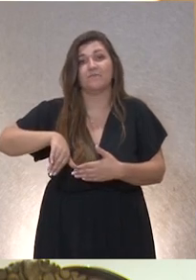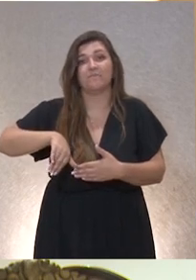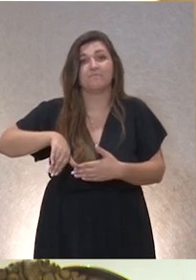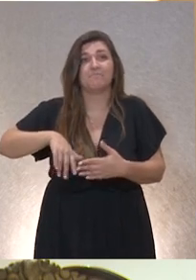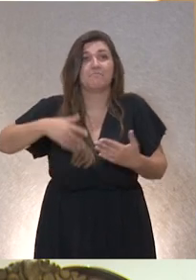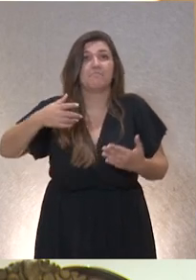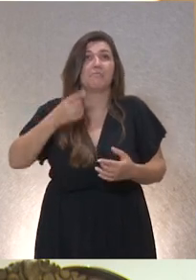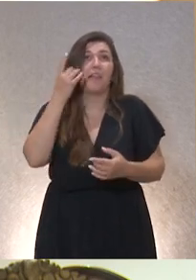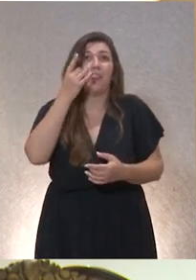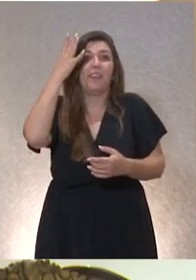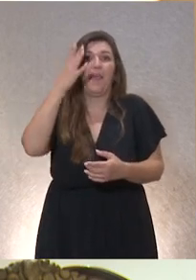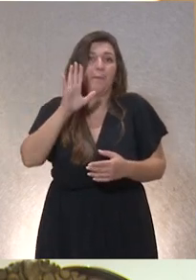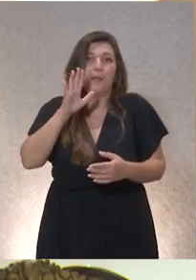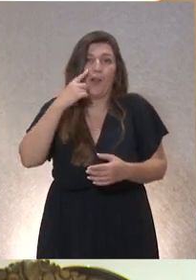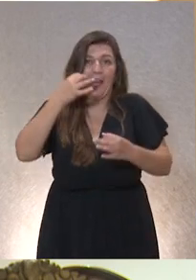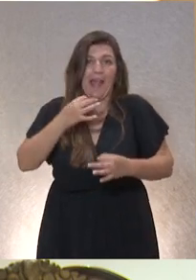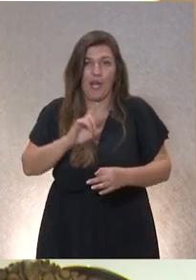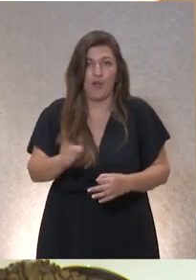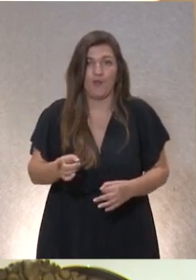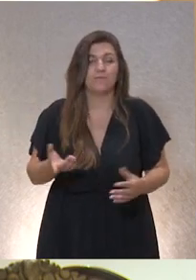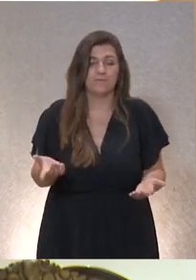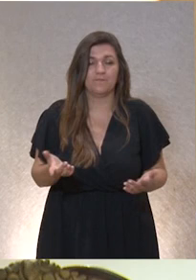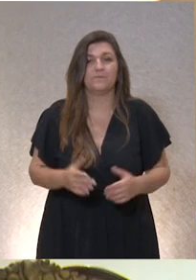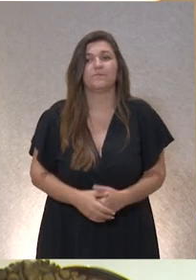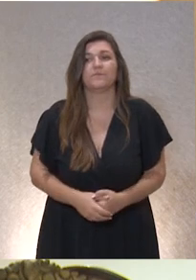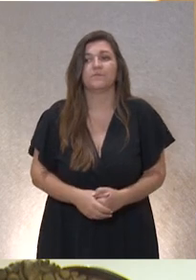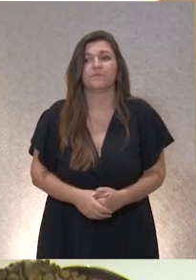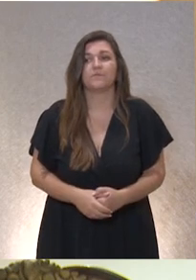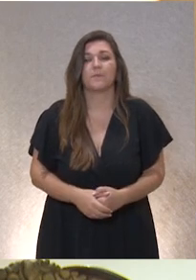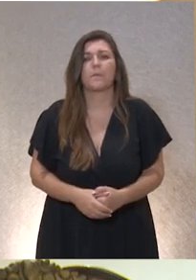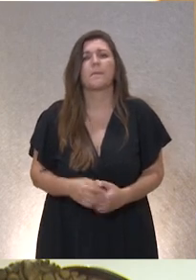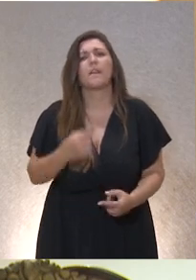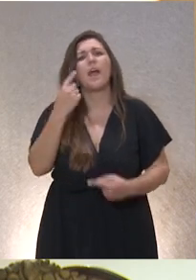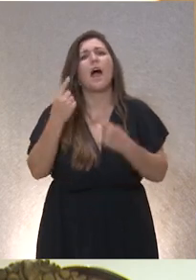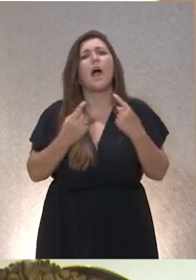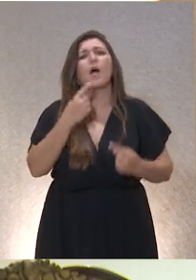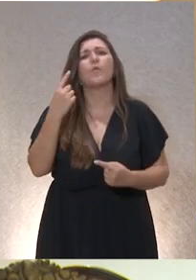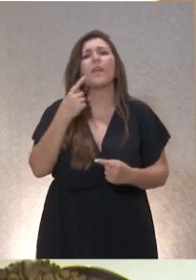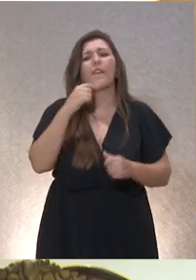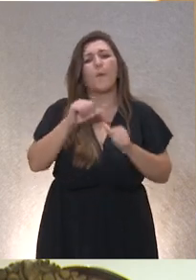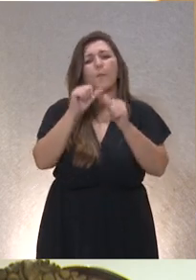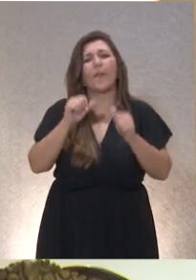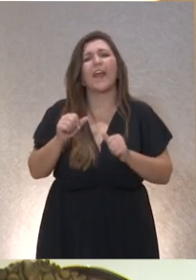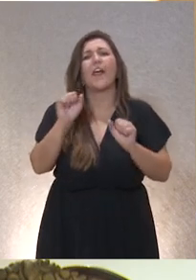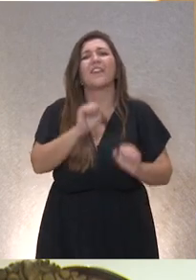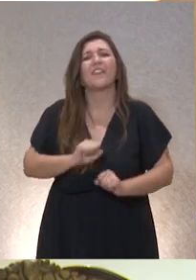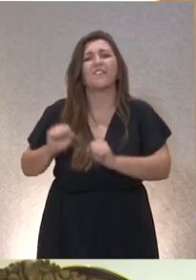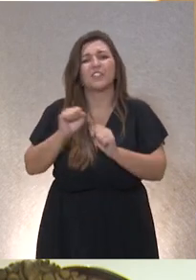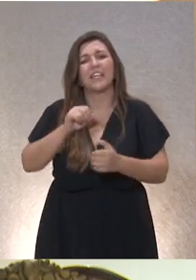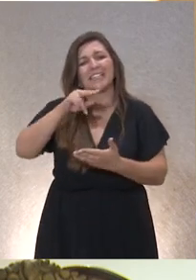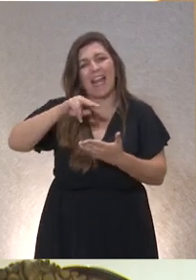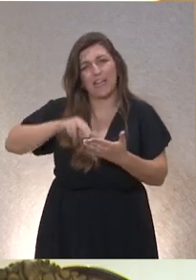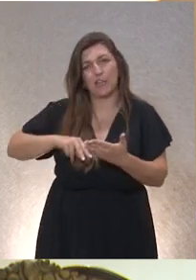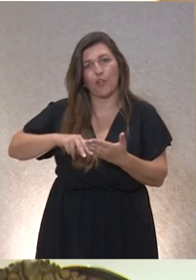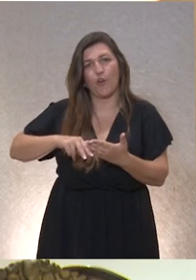intenciones hay experiencias interesantes eh con el modelo de Los Defensores del lector siempre que cumplan esa función